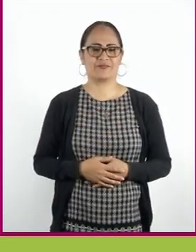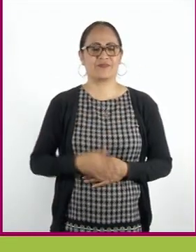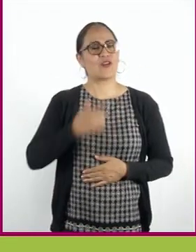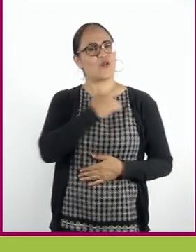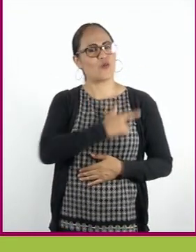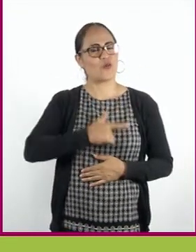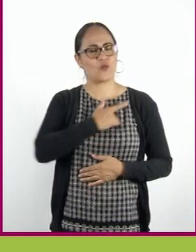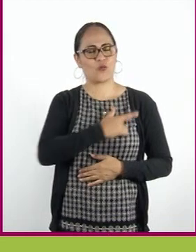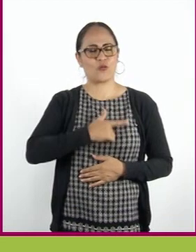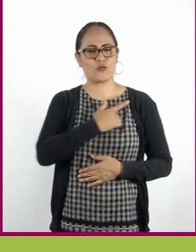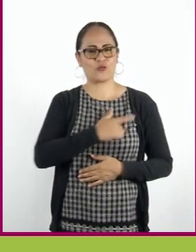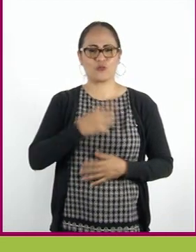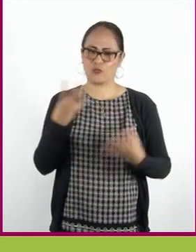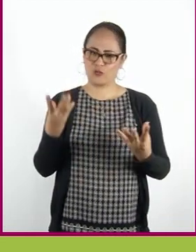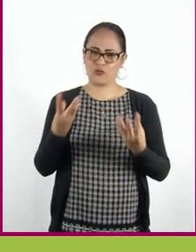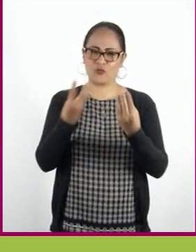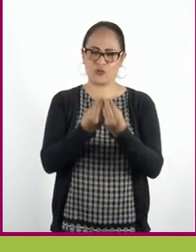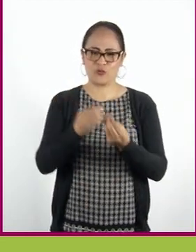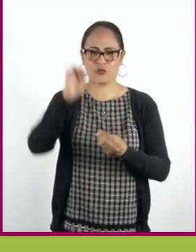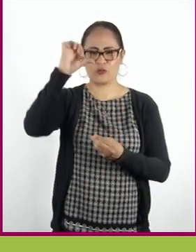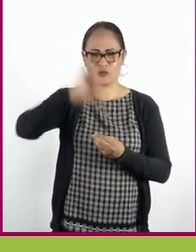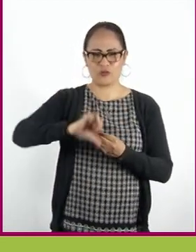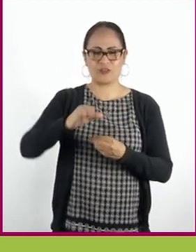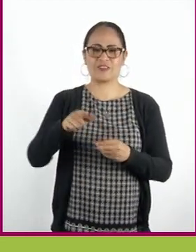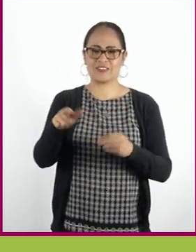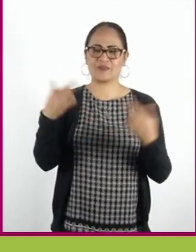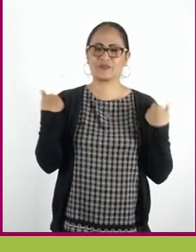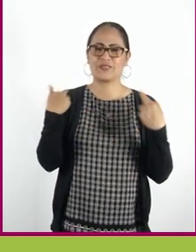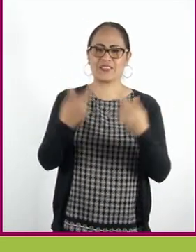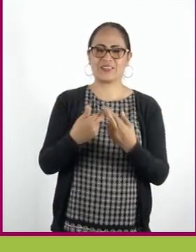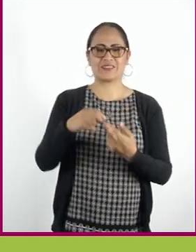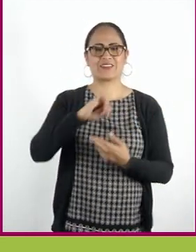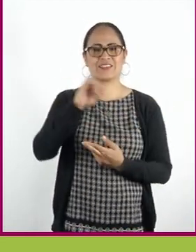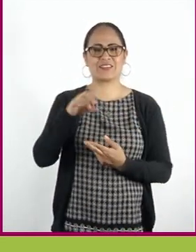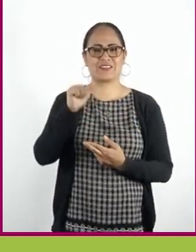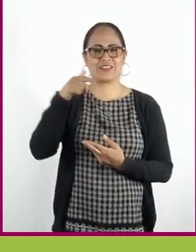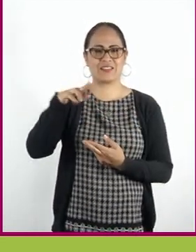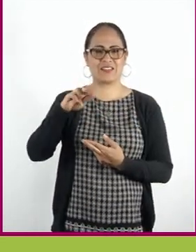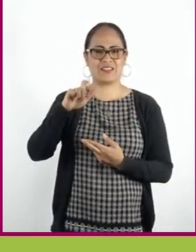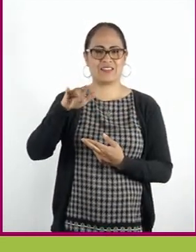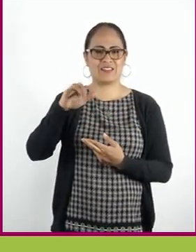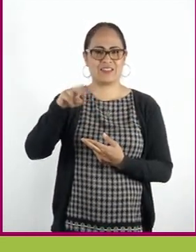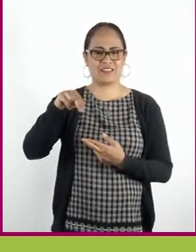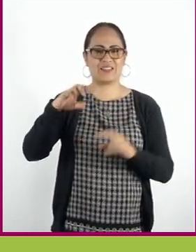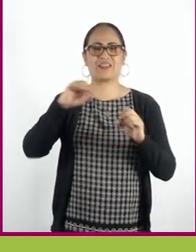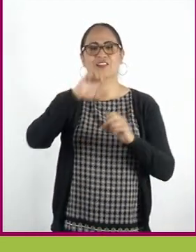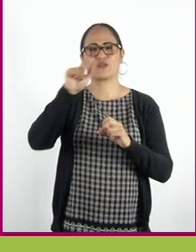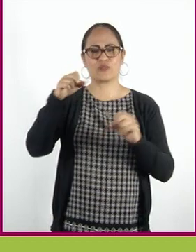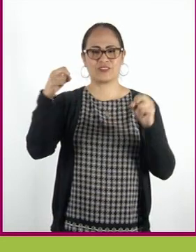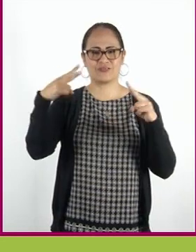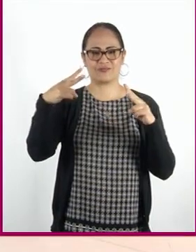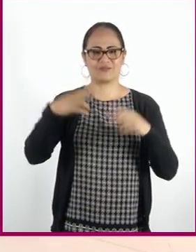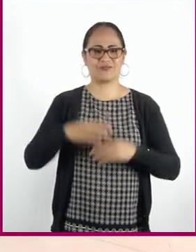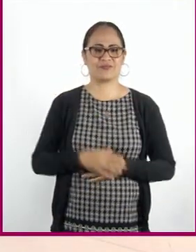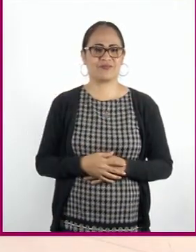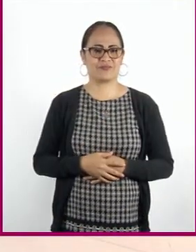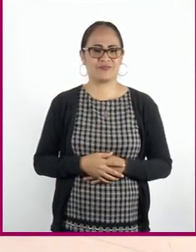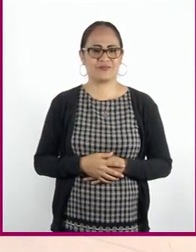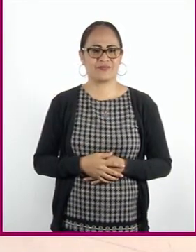un verdadero placer el compartir esta sesión con usted, maestra Jacqueline. Nos vemos en una próxima sesión.